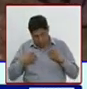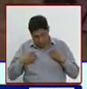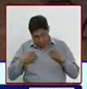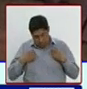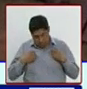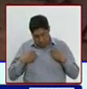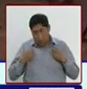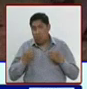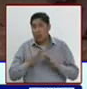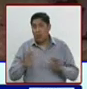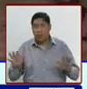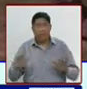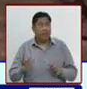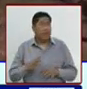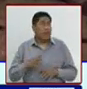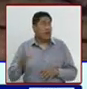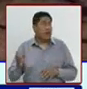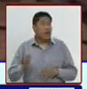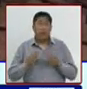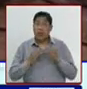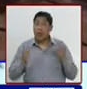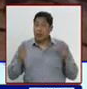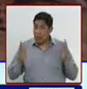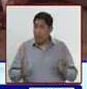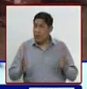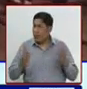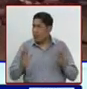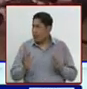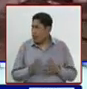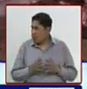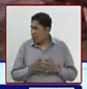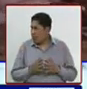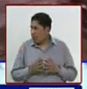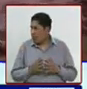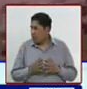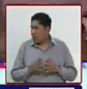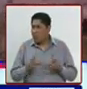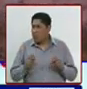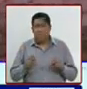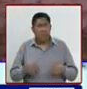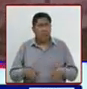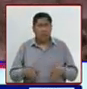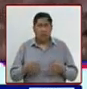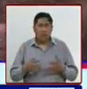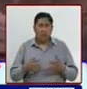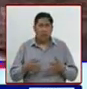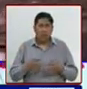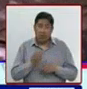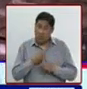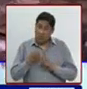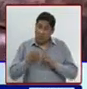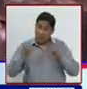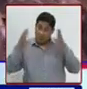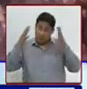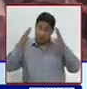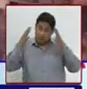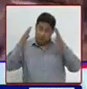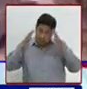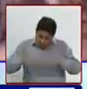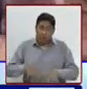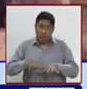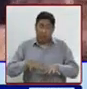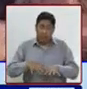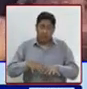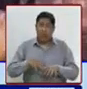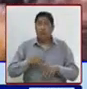que estaban vestidos. La casa queda ya inhabitable porque también con el riesgo de sufrir el colapso total, porque hubo un colapso de